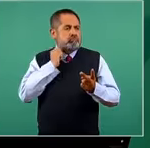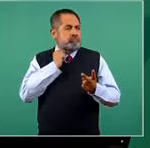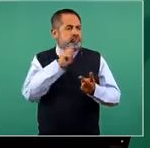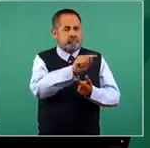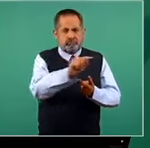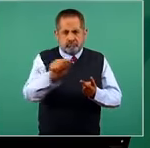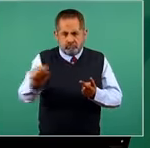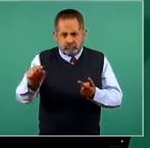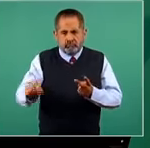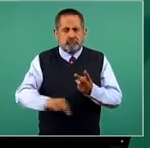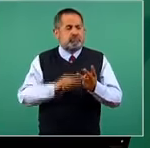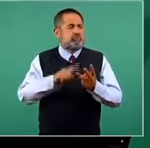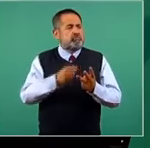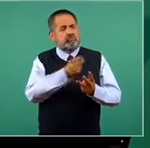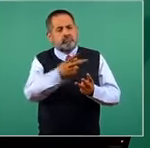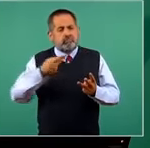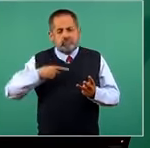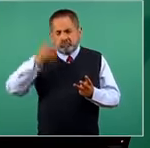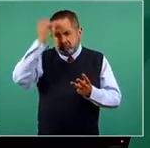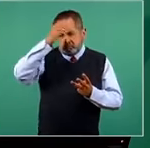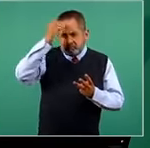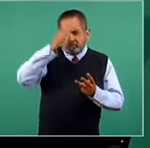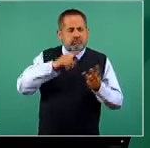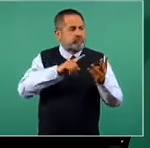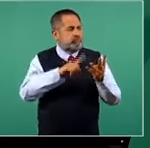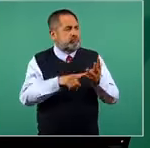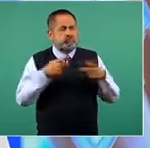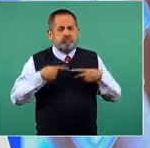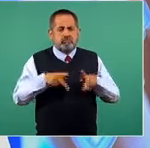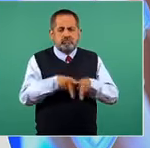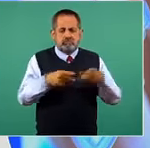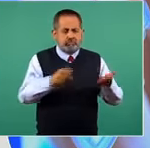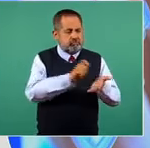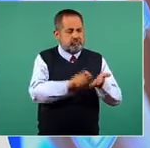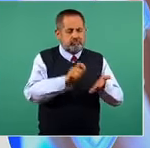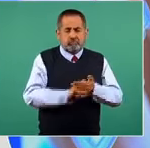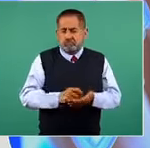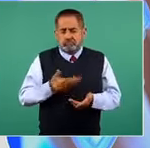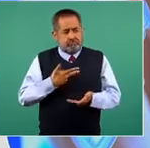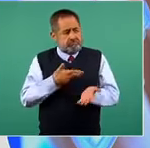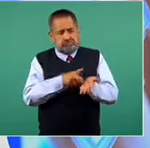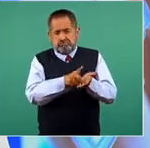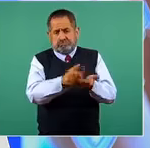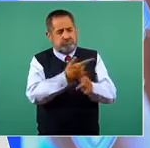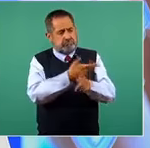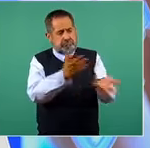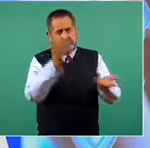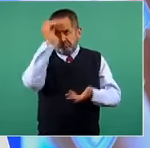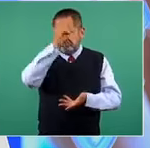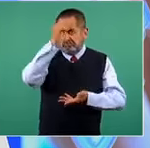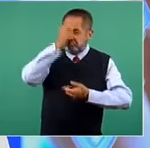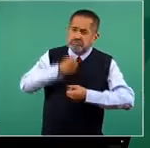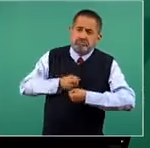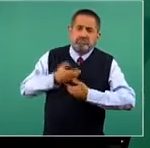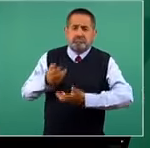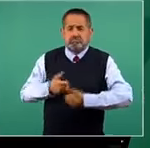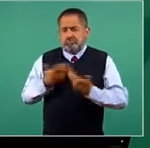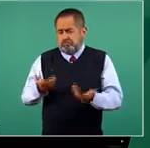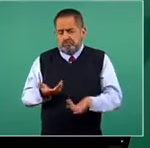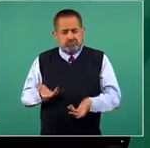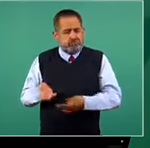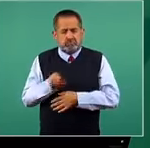veces por personas que opinan, a veces por columnistas, pues tienen el derecho a opinar lo que gusten. Qué bueno que vivimos en un